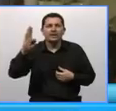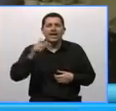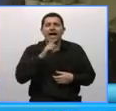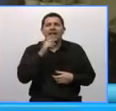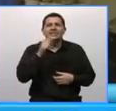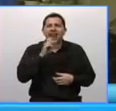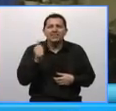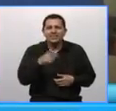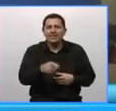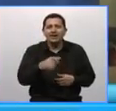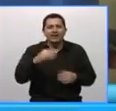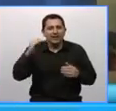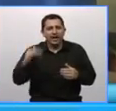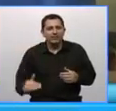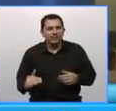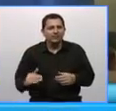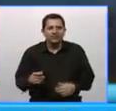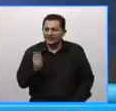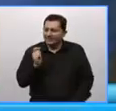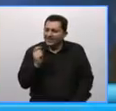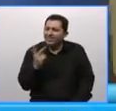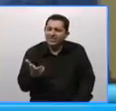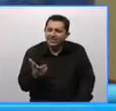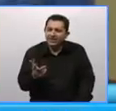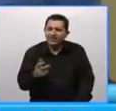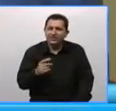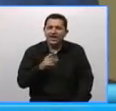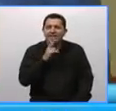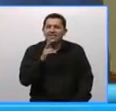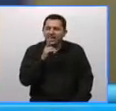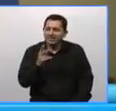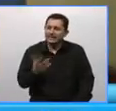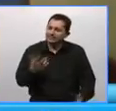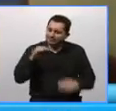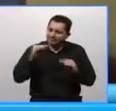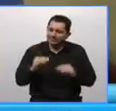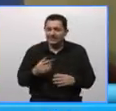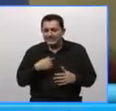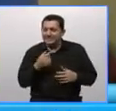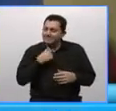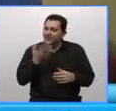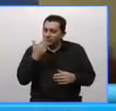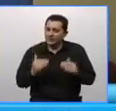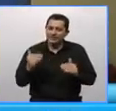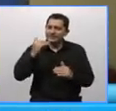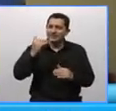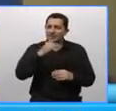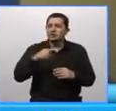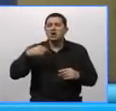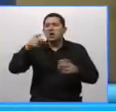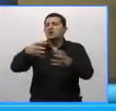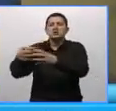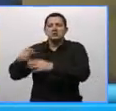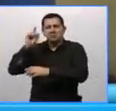Atlanta en una categoría un poco más baja. ¿Quién te dijo esa pregunta? Sí, me frustra un poco la actualidad de Atlanta. A veces me gustaría que estuviera más arriba, pero no me fijo tanto en los demás